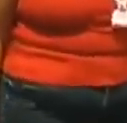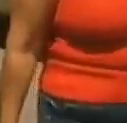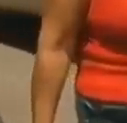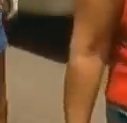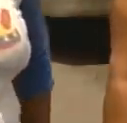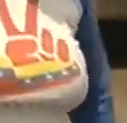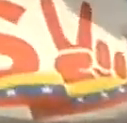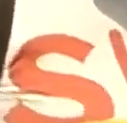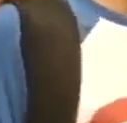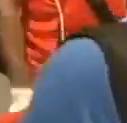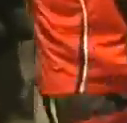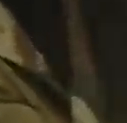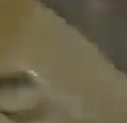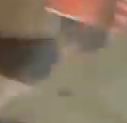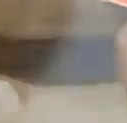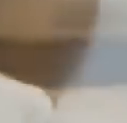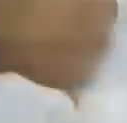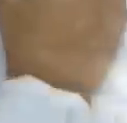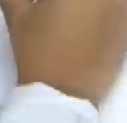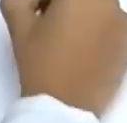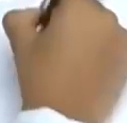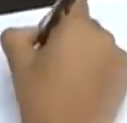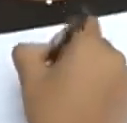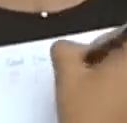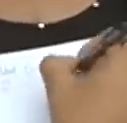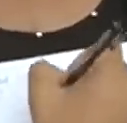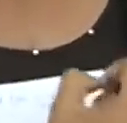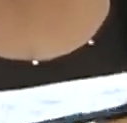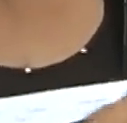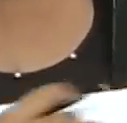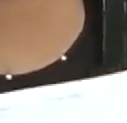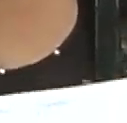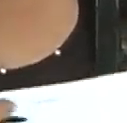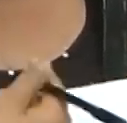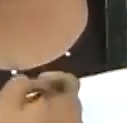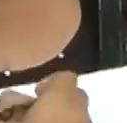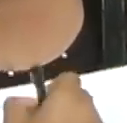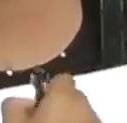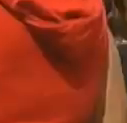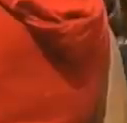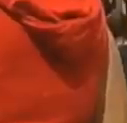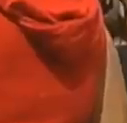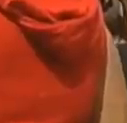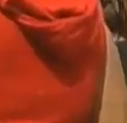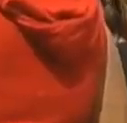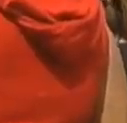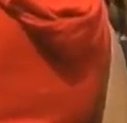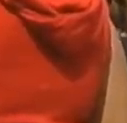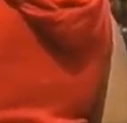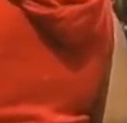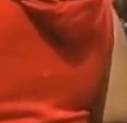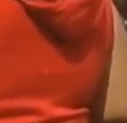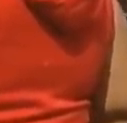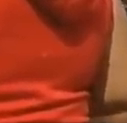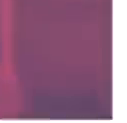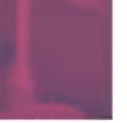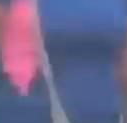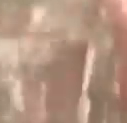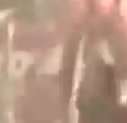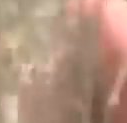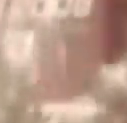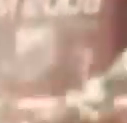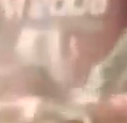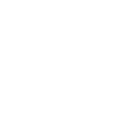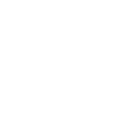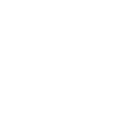contagios aumentaba diariamente el temor ante lo incierto junto a la conciencia de todo un pueblo la aplicación de tratamientos